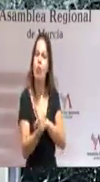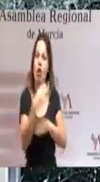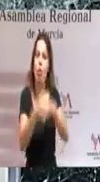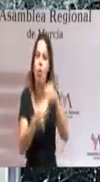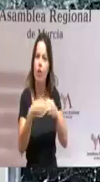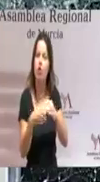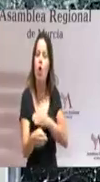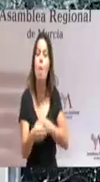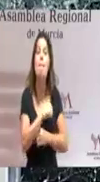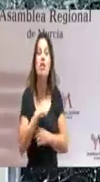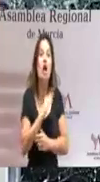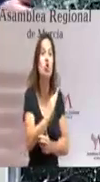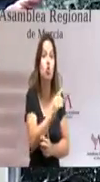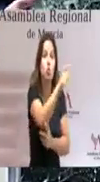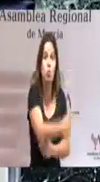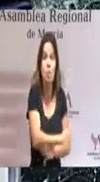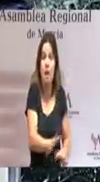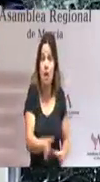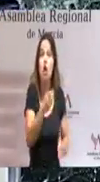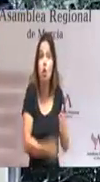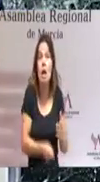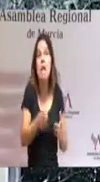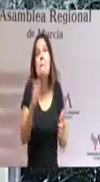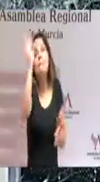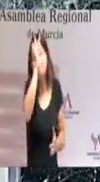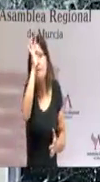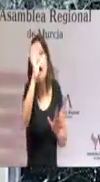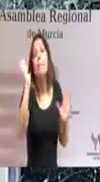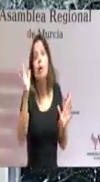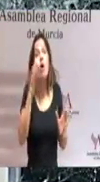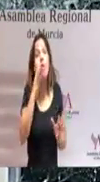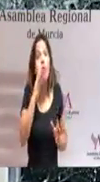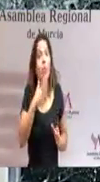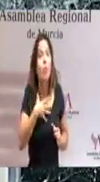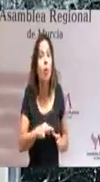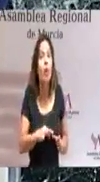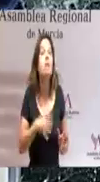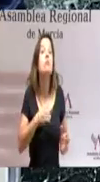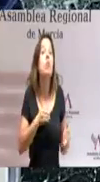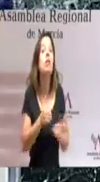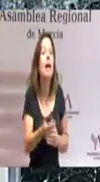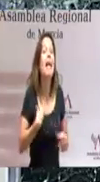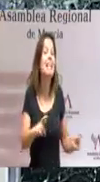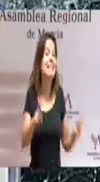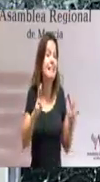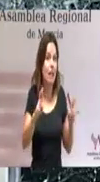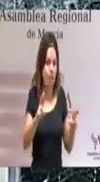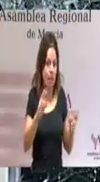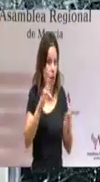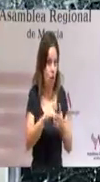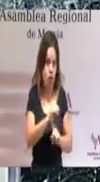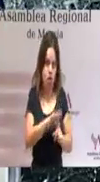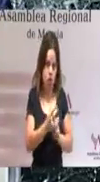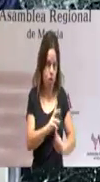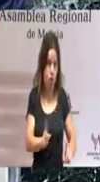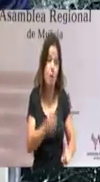procesal personal suya, futura e hipotética, pero probablemente posible. Esperemos que no se dé, pero